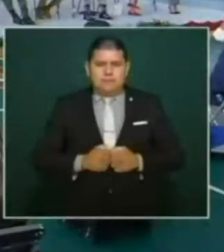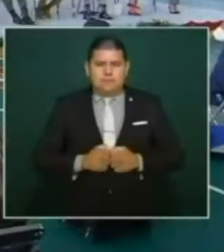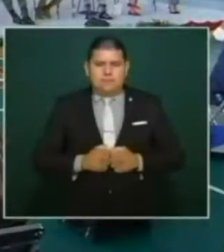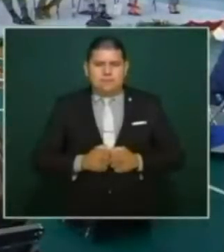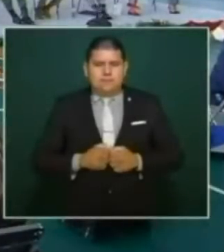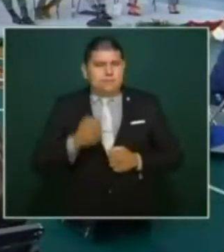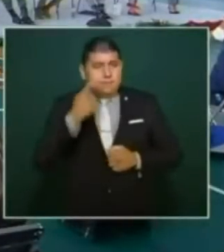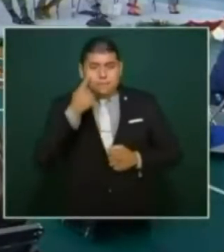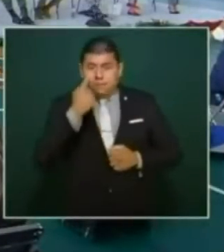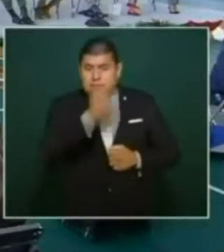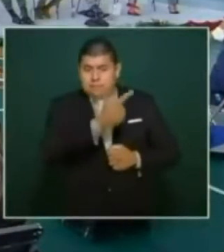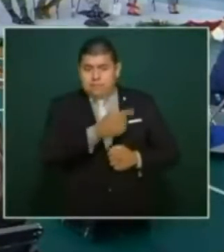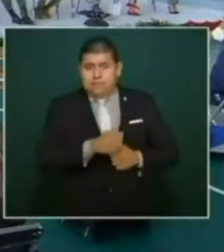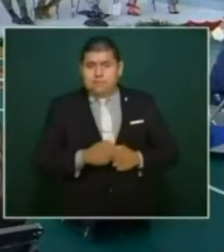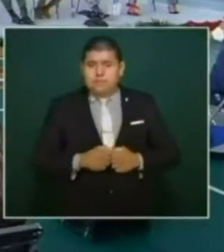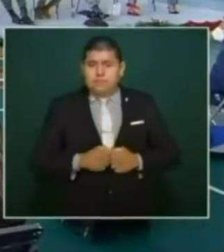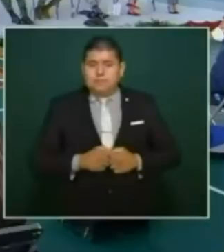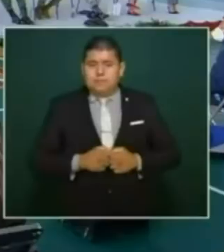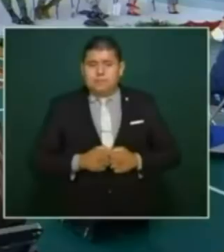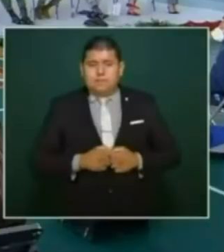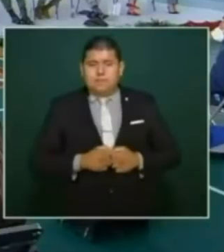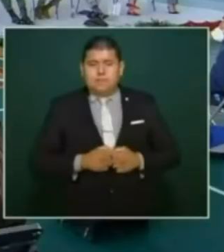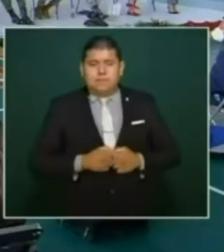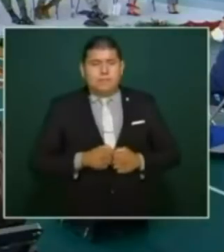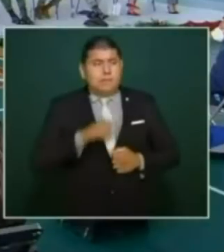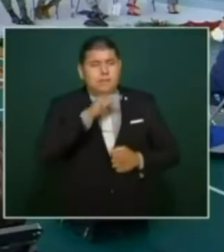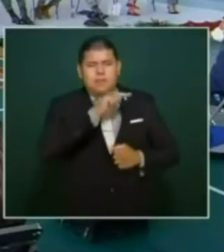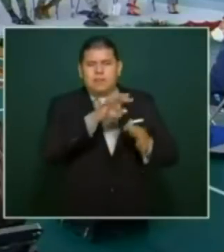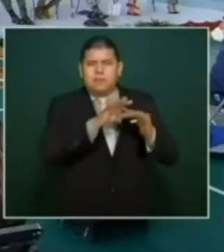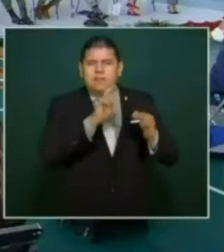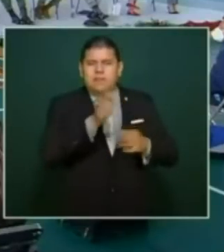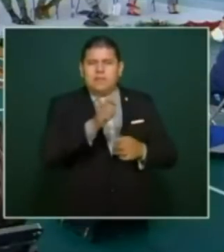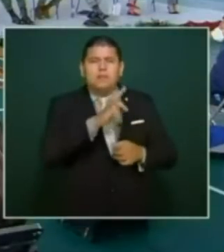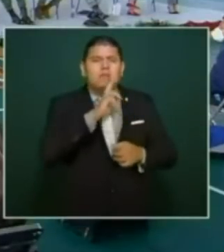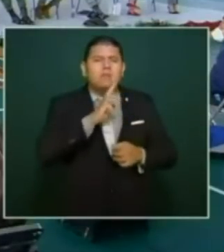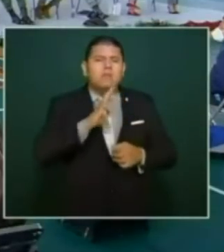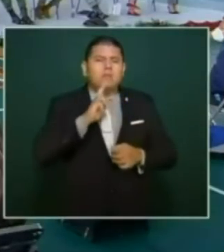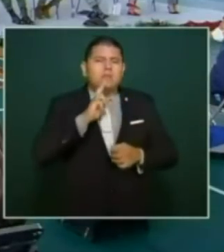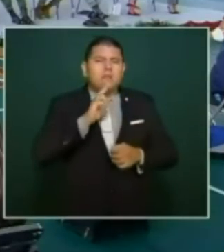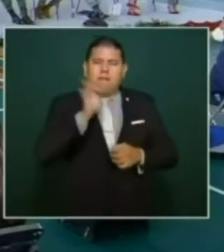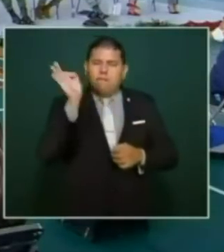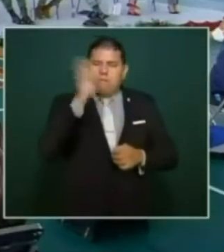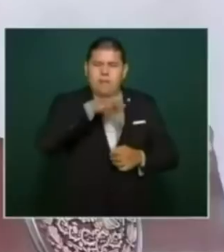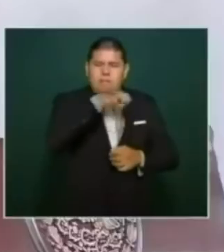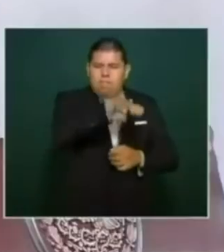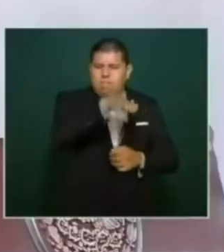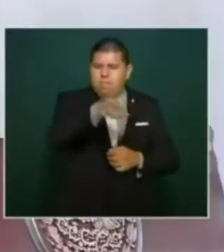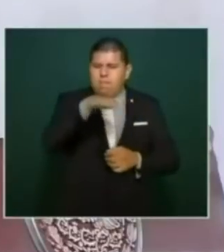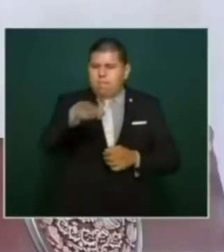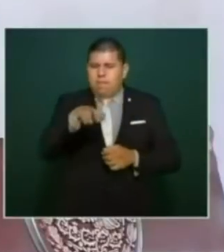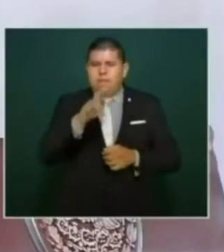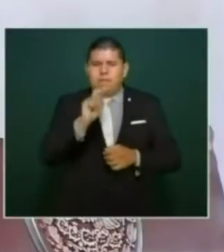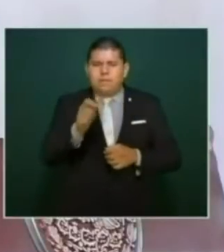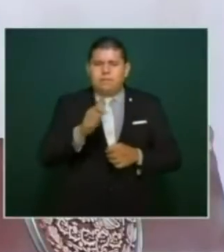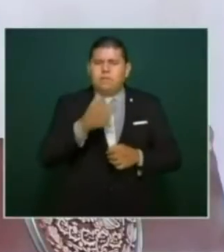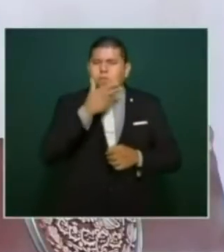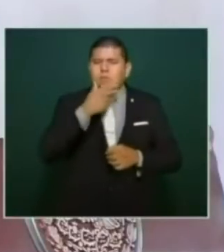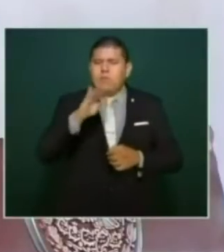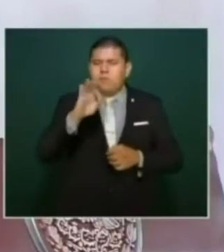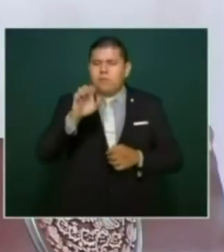Un buen ejemplo, ¿no?, de noticia falsa, dice Felipe